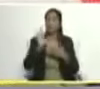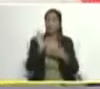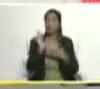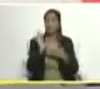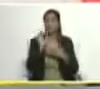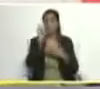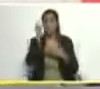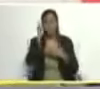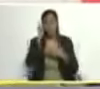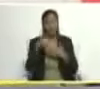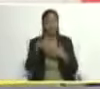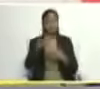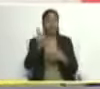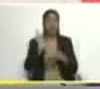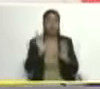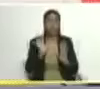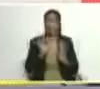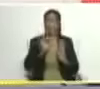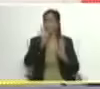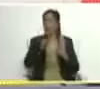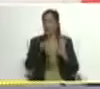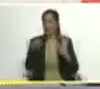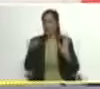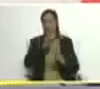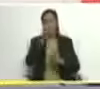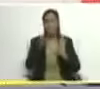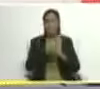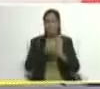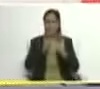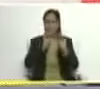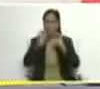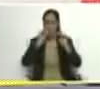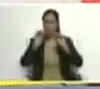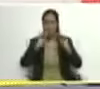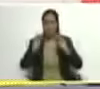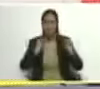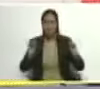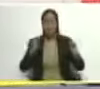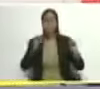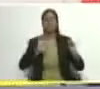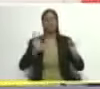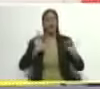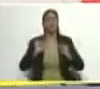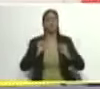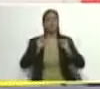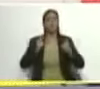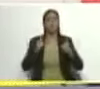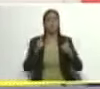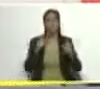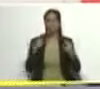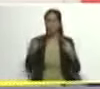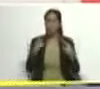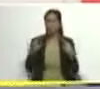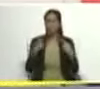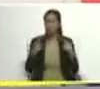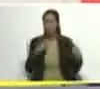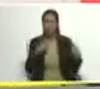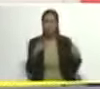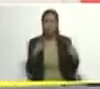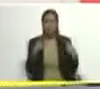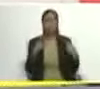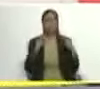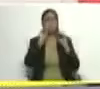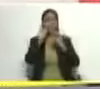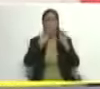una agenda bastante completa, compañero. Ya hemos avanzado en el debate de algunos de sus componentes. Hoy